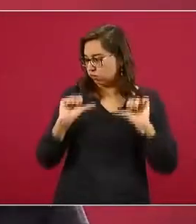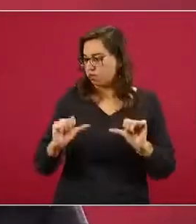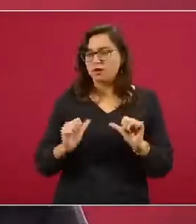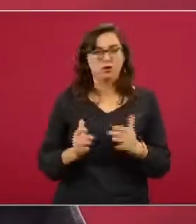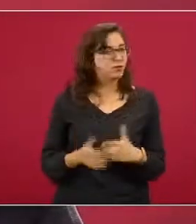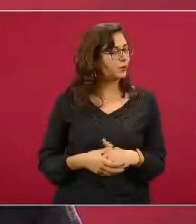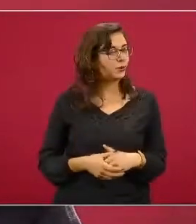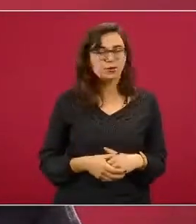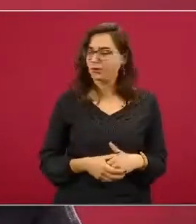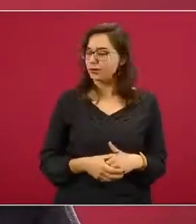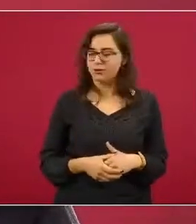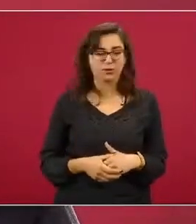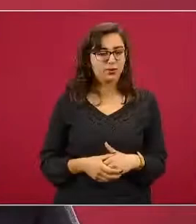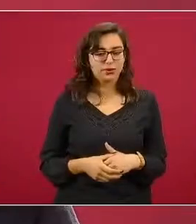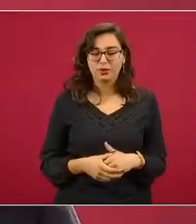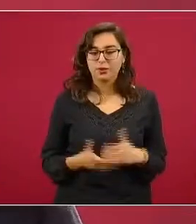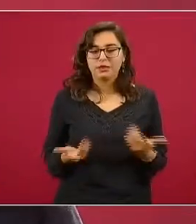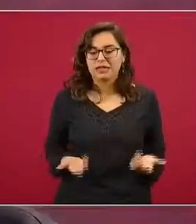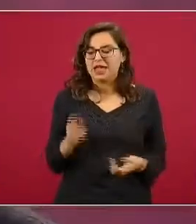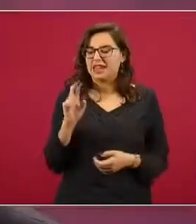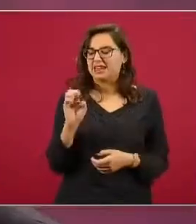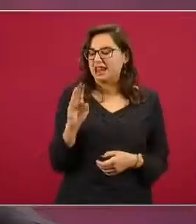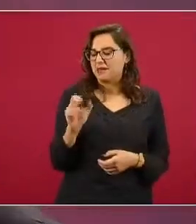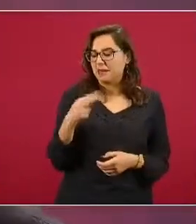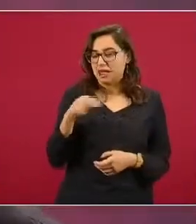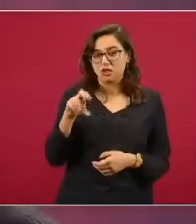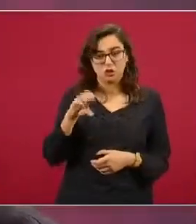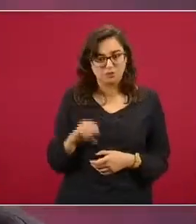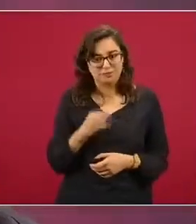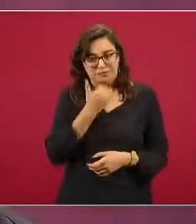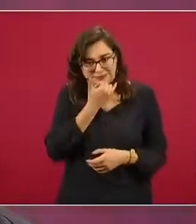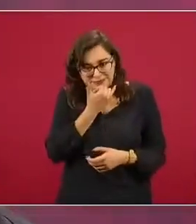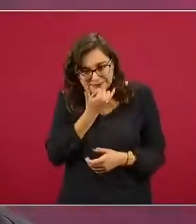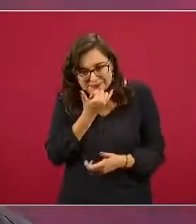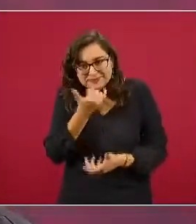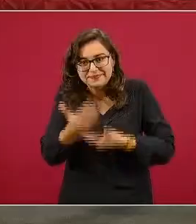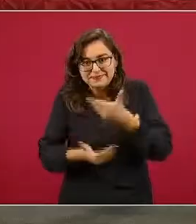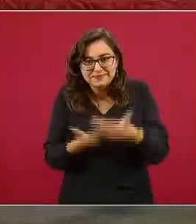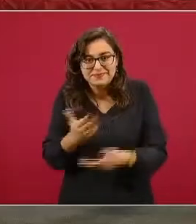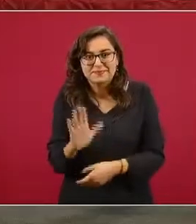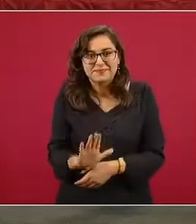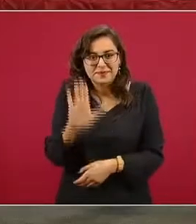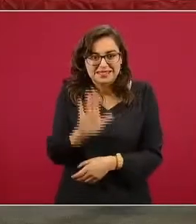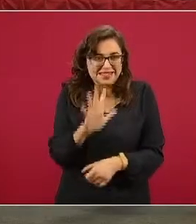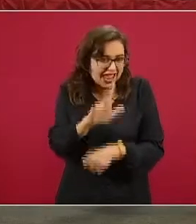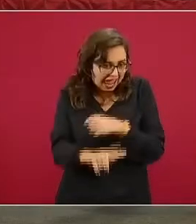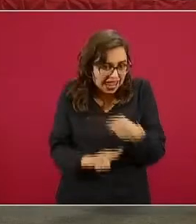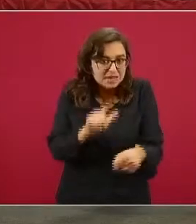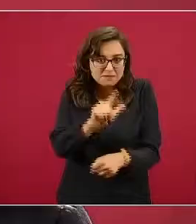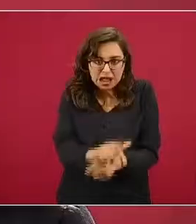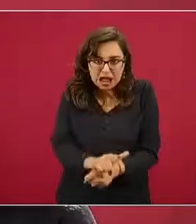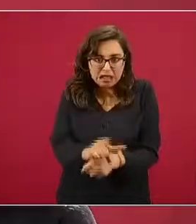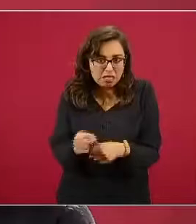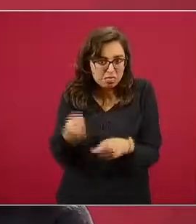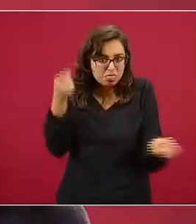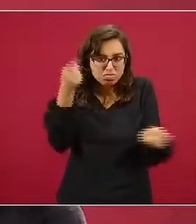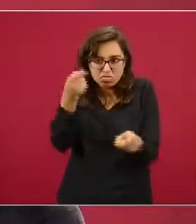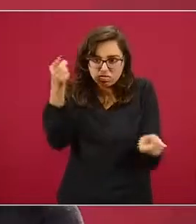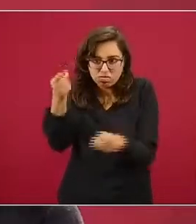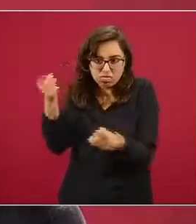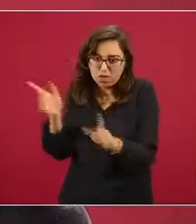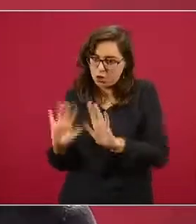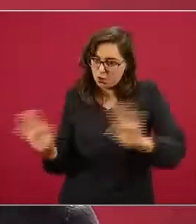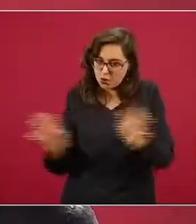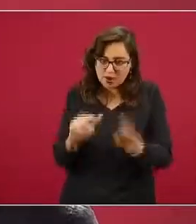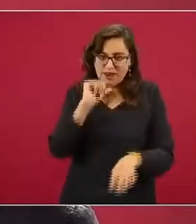simple, y por eso se llama rebaño, nadie se ofenda que nos llamemos rebaño o que los epidemiólogos usemos